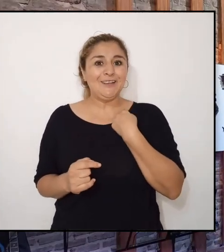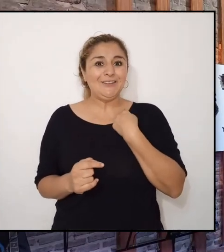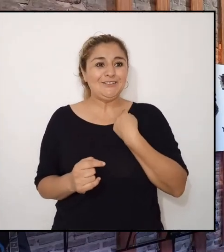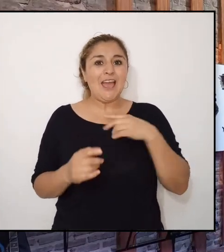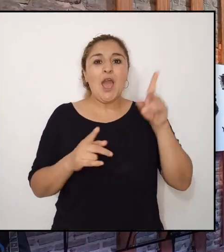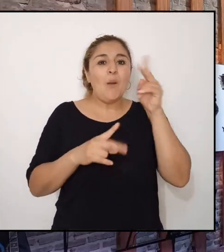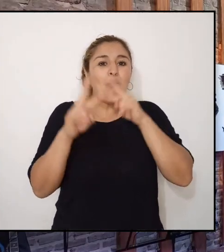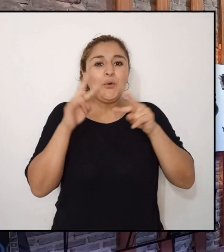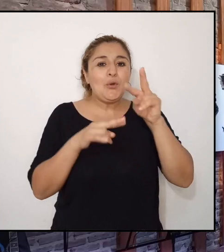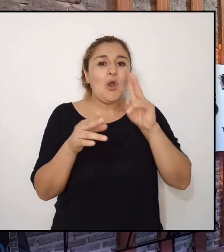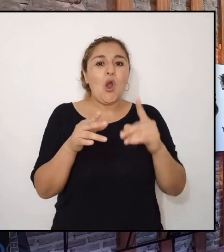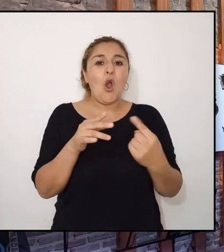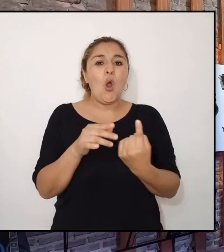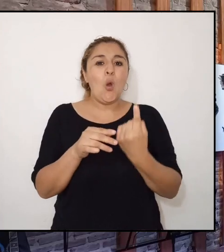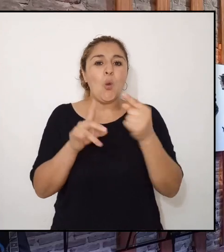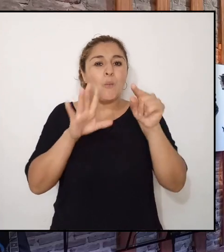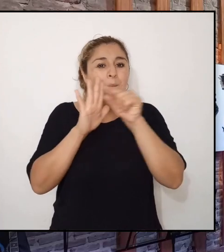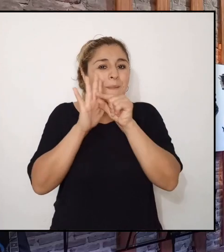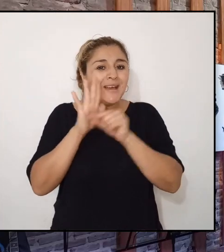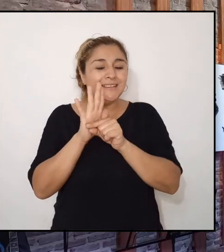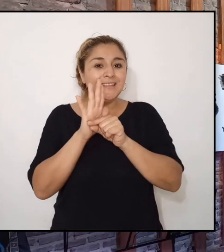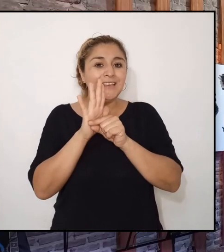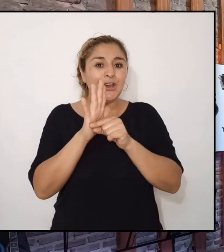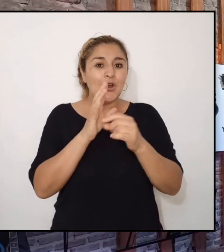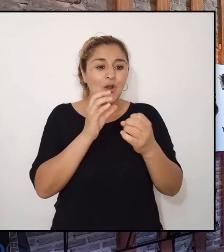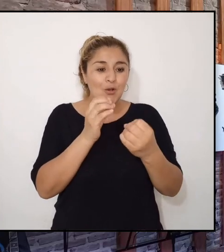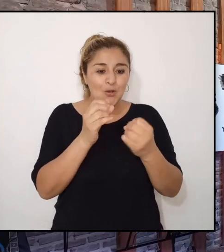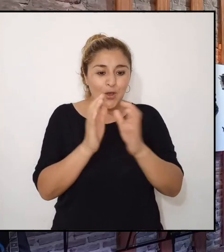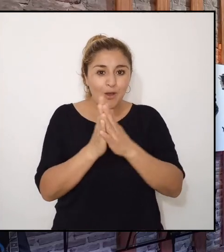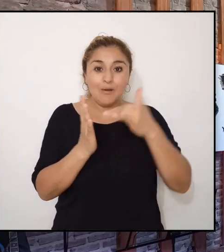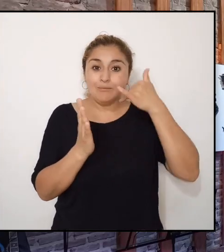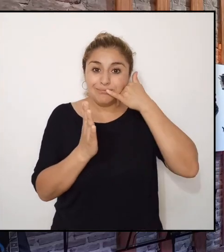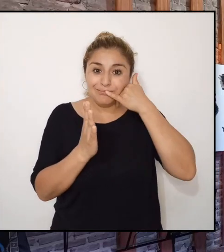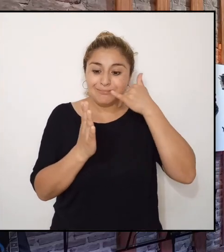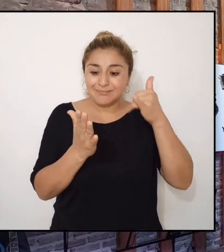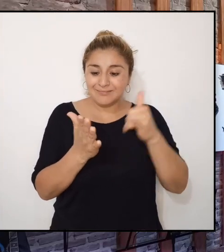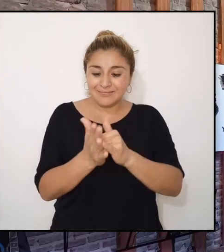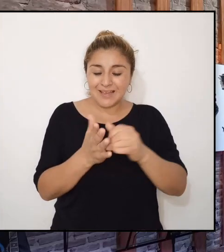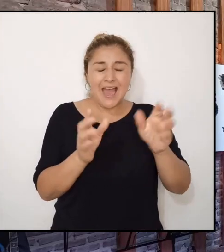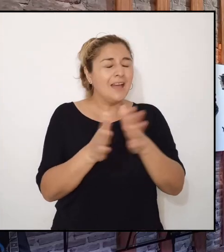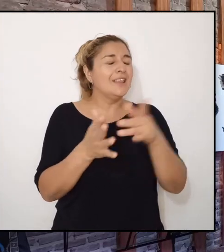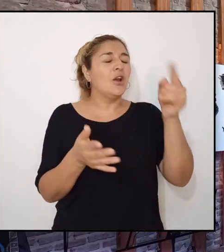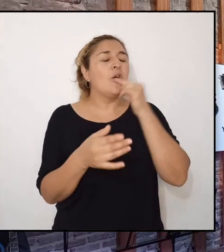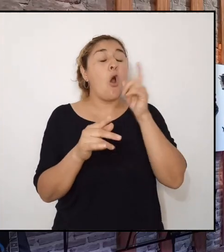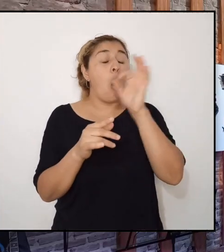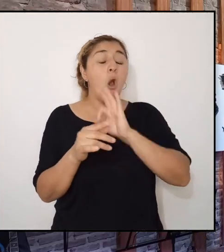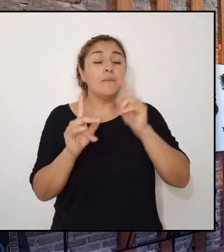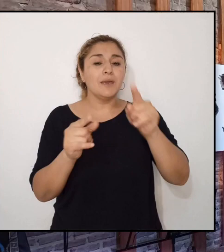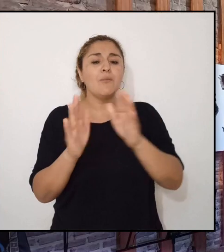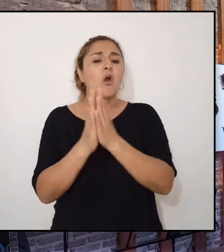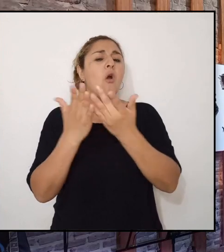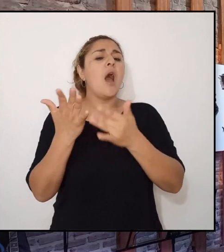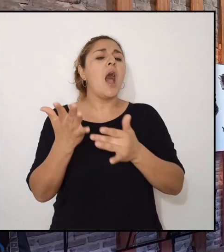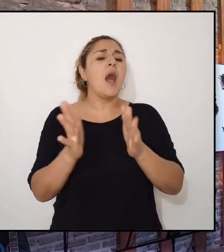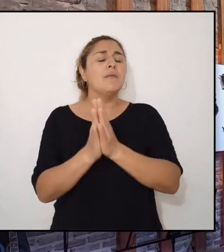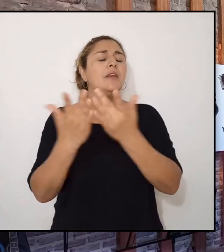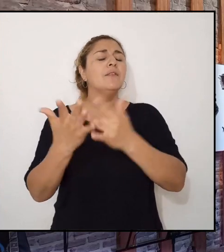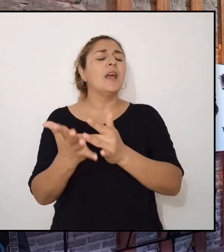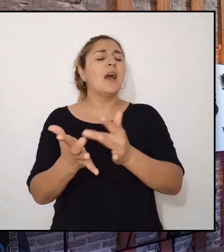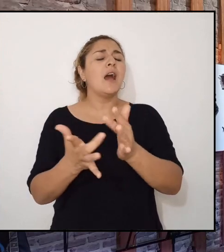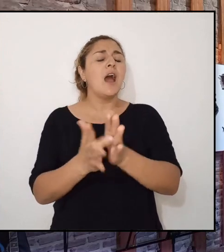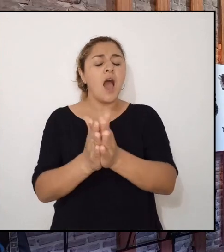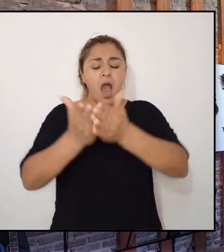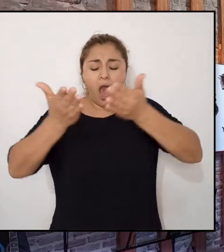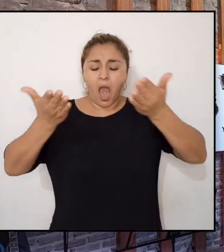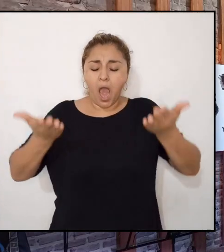estábamos mal, pero de repente Dios, y sacaba la pelota, decía, los destruiré y esta nación será devastada por su pecado. ¡Oh!